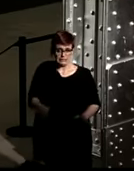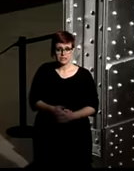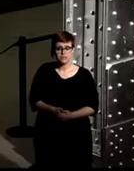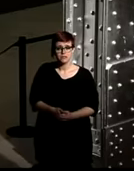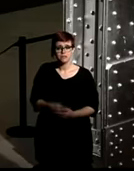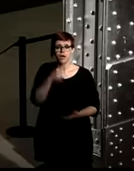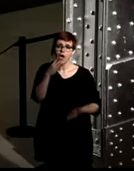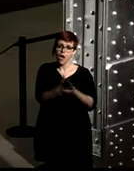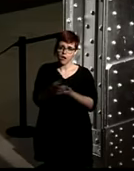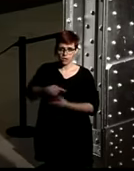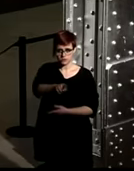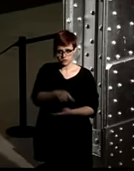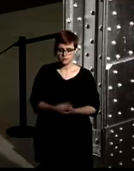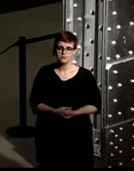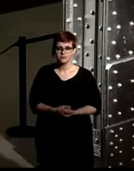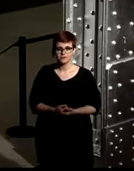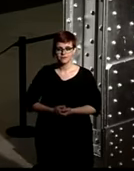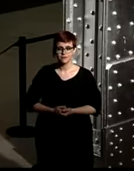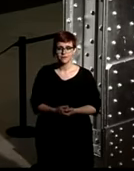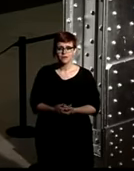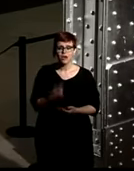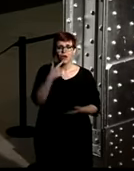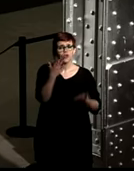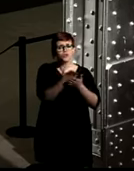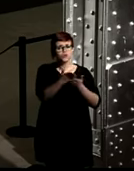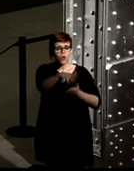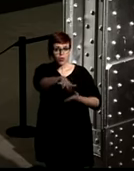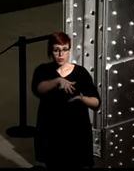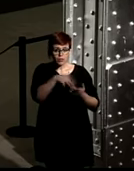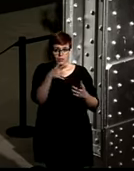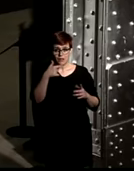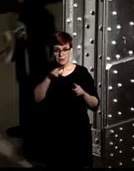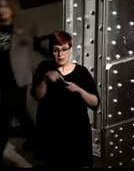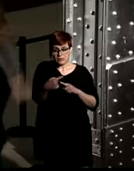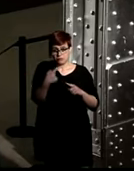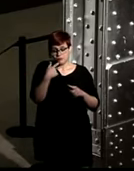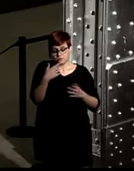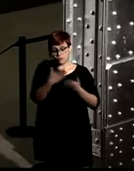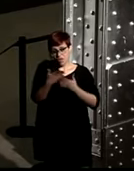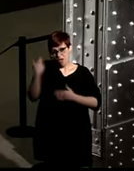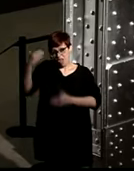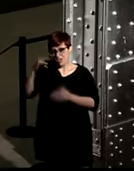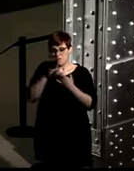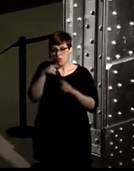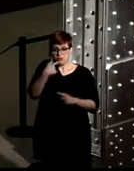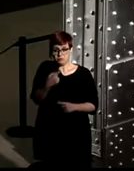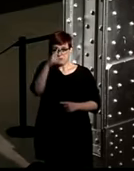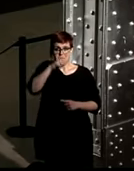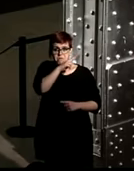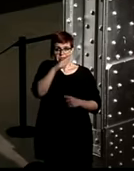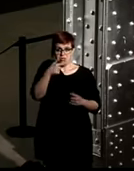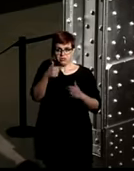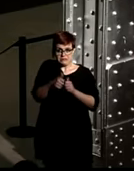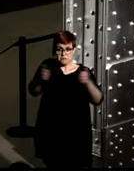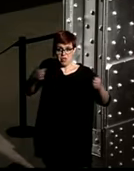¿Qué tal las clases? Bien. Yo antes estudiaba, pero mis padres se separaron. Ahora mis padres quieren que declare en contra de cada uno. Y